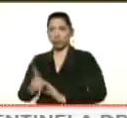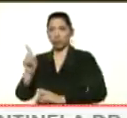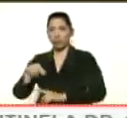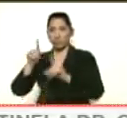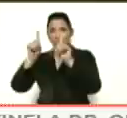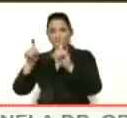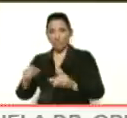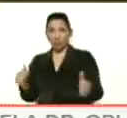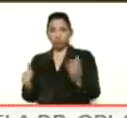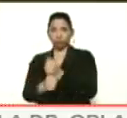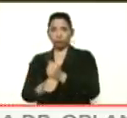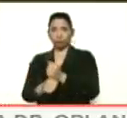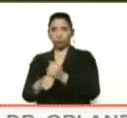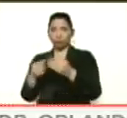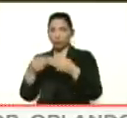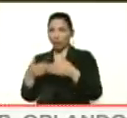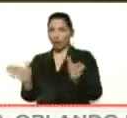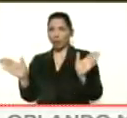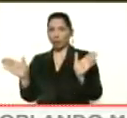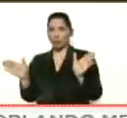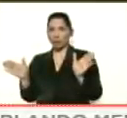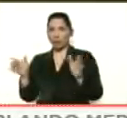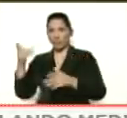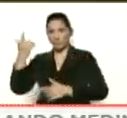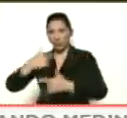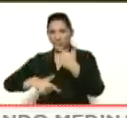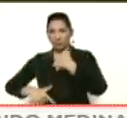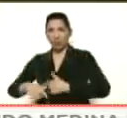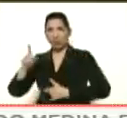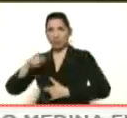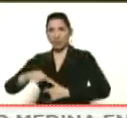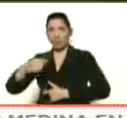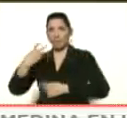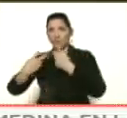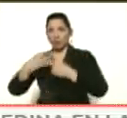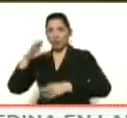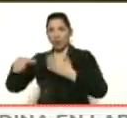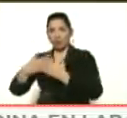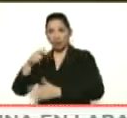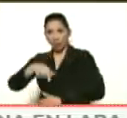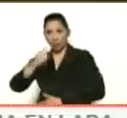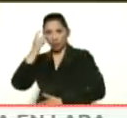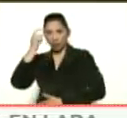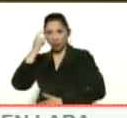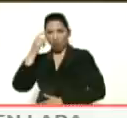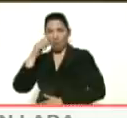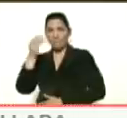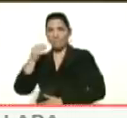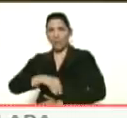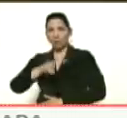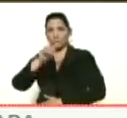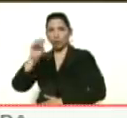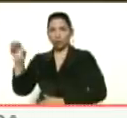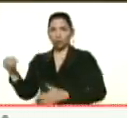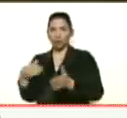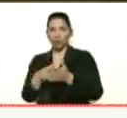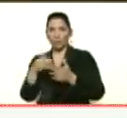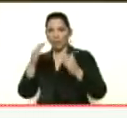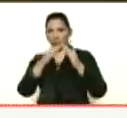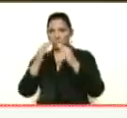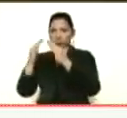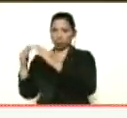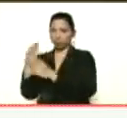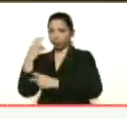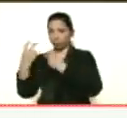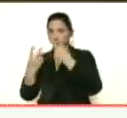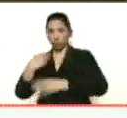despistaje amplio, personalizado, que nos ha permitido visitar al día de hoy más de 200.000 hogares. Y